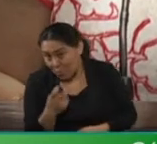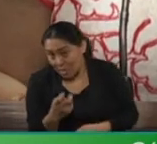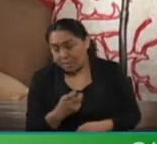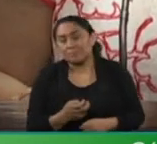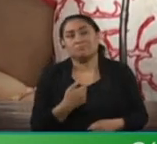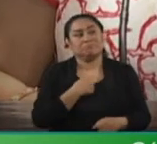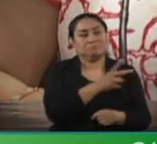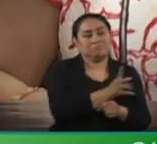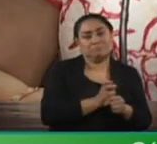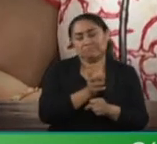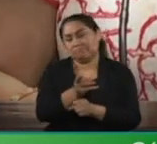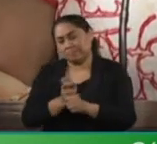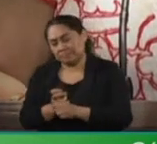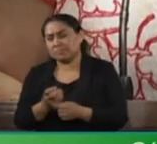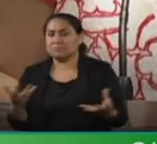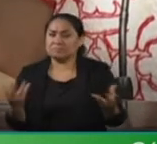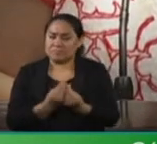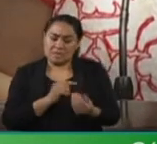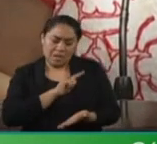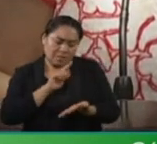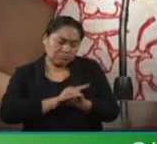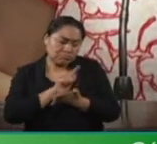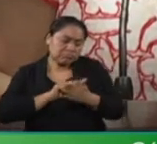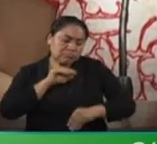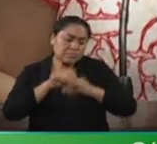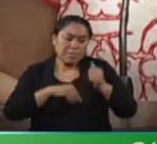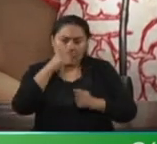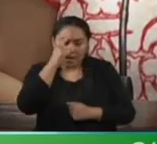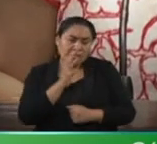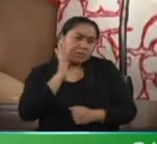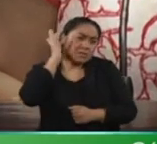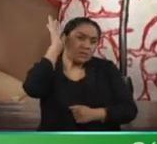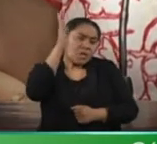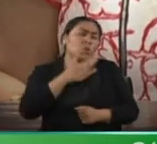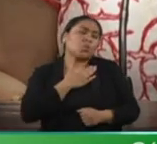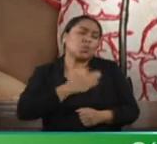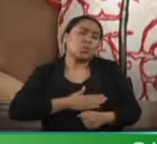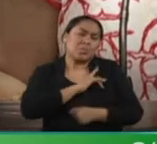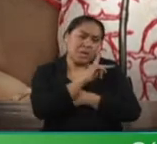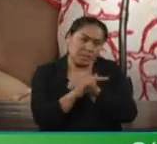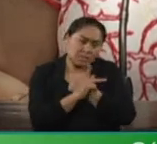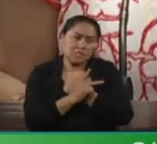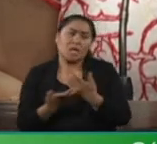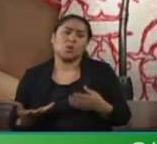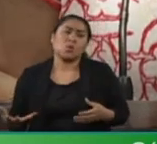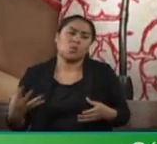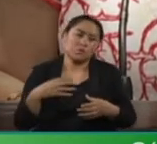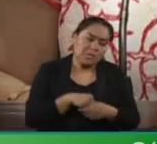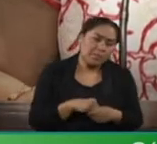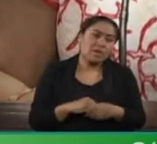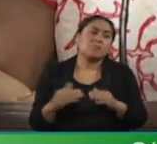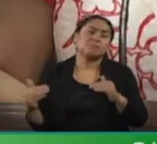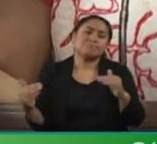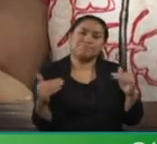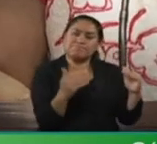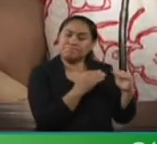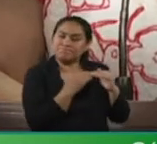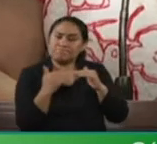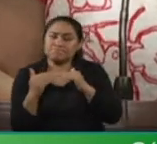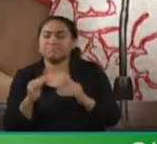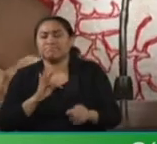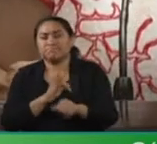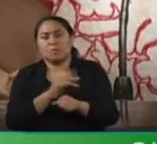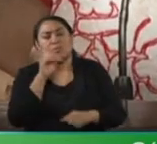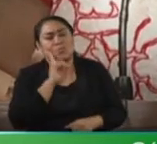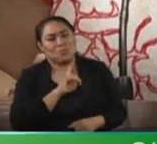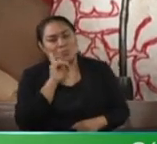los invito a que legislemos para construir un país más justo, más inclusivo y más igualitario para las mujeres rurales.